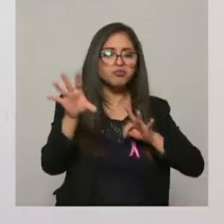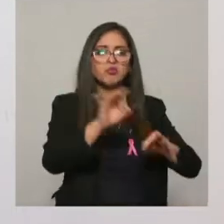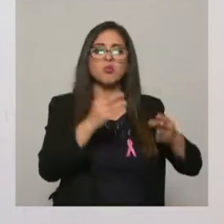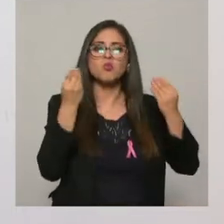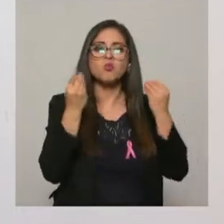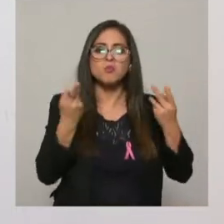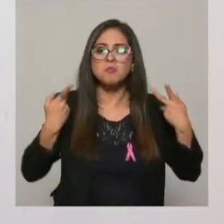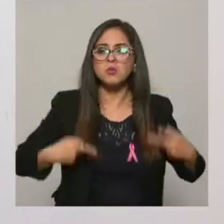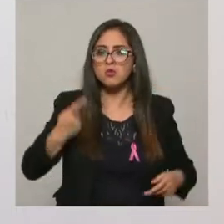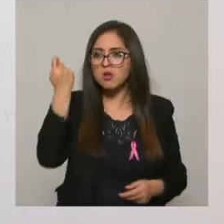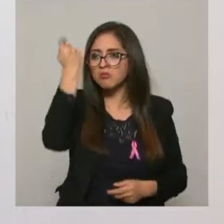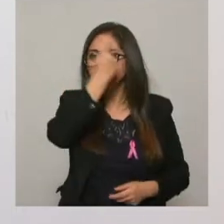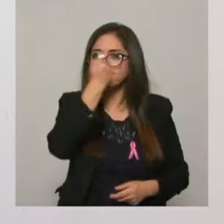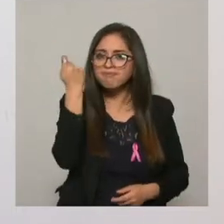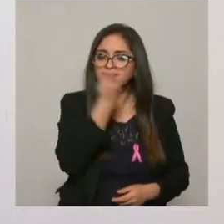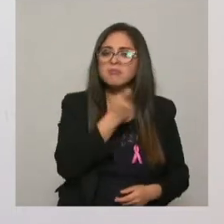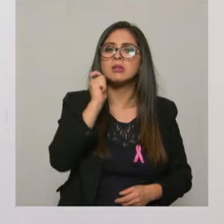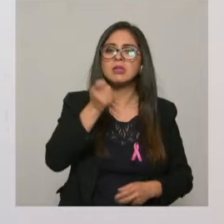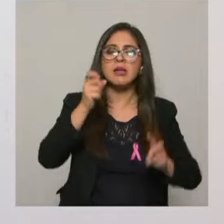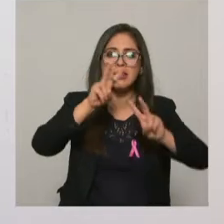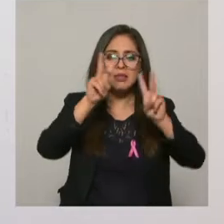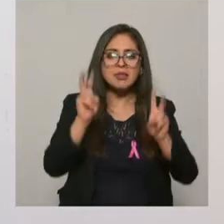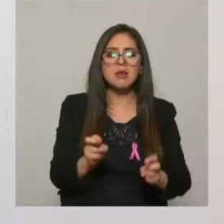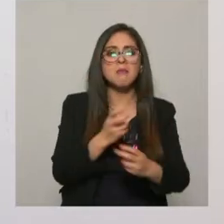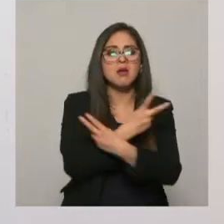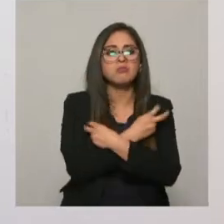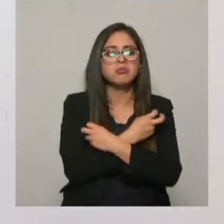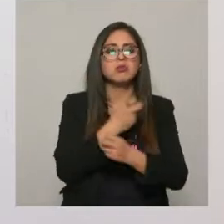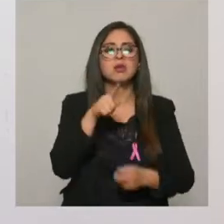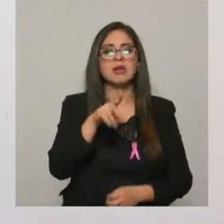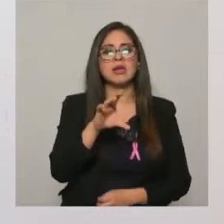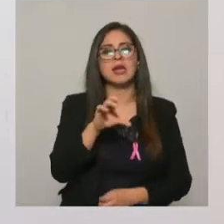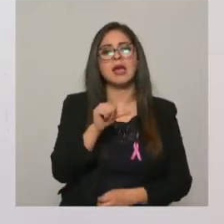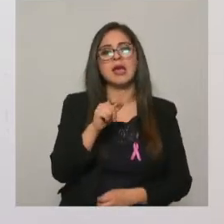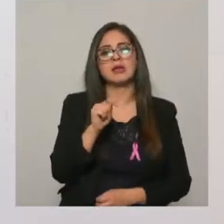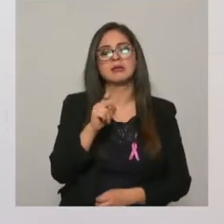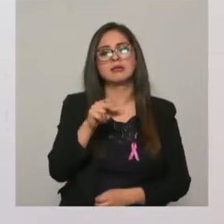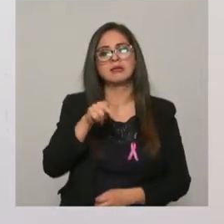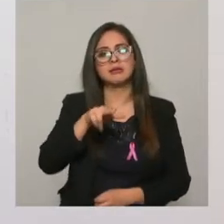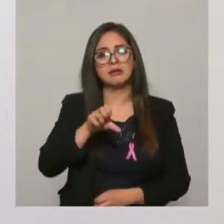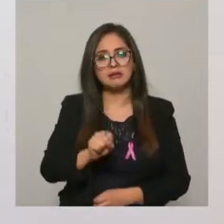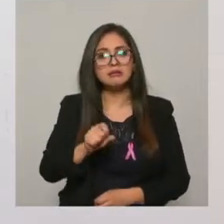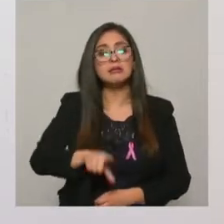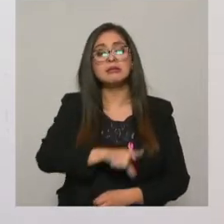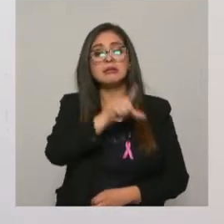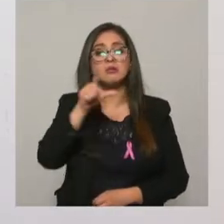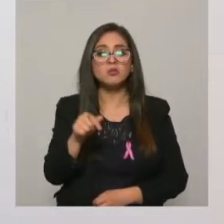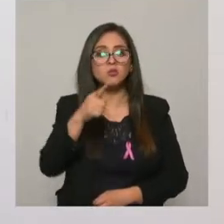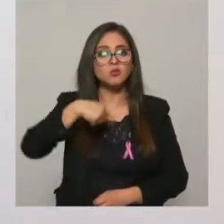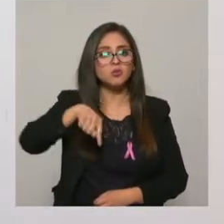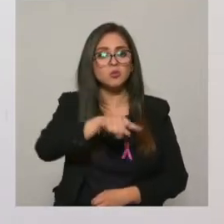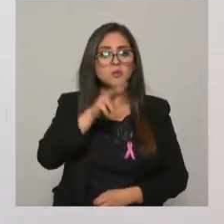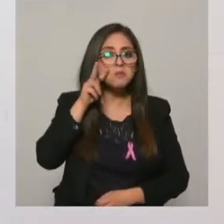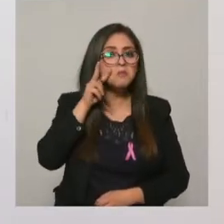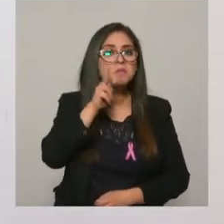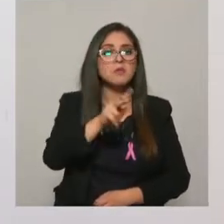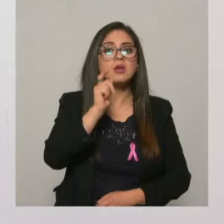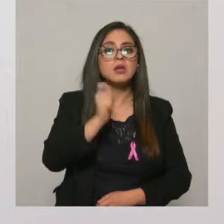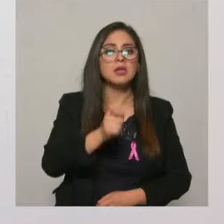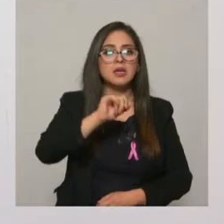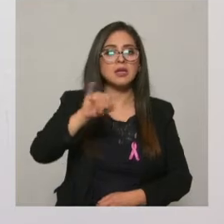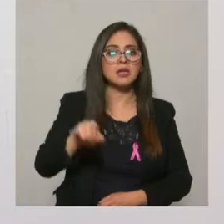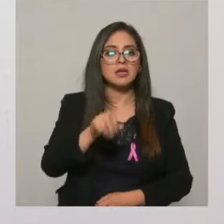en torno a las Catrinas y que fue justamente el desfile que vieron los productores de James